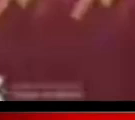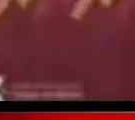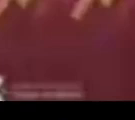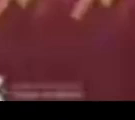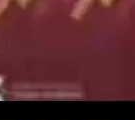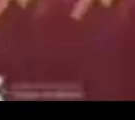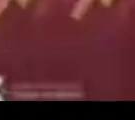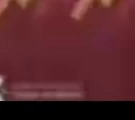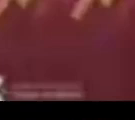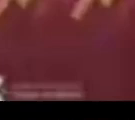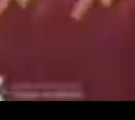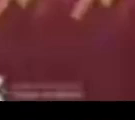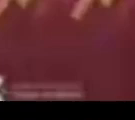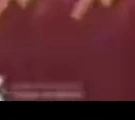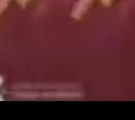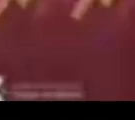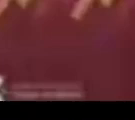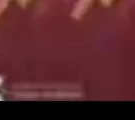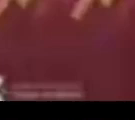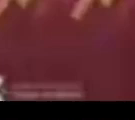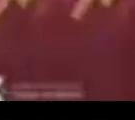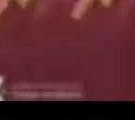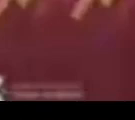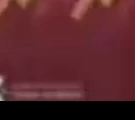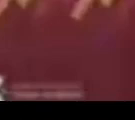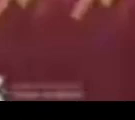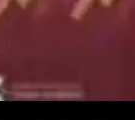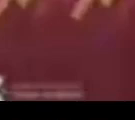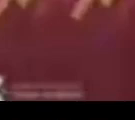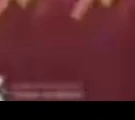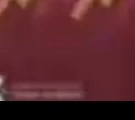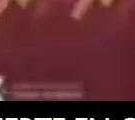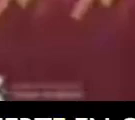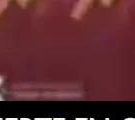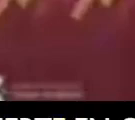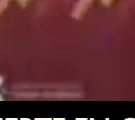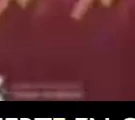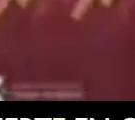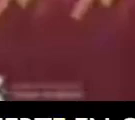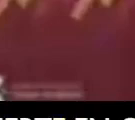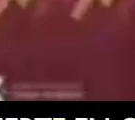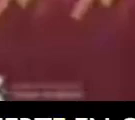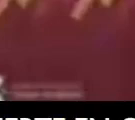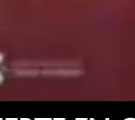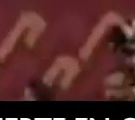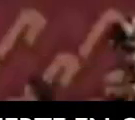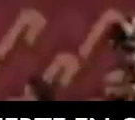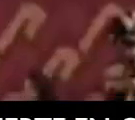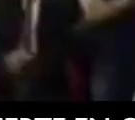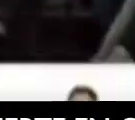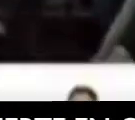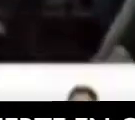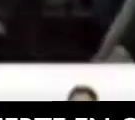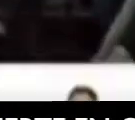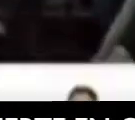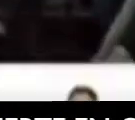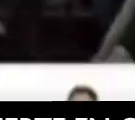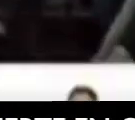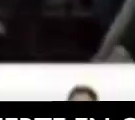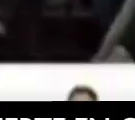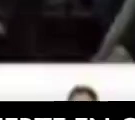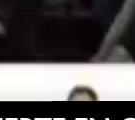electos por el pueblo y se ahorren 25 mil millones de pesos destinados al aparato burocrático, partidista